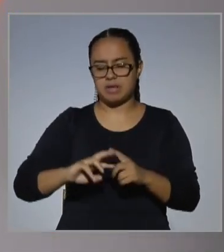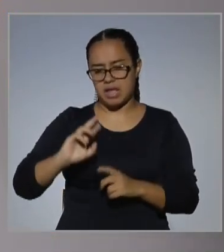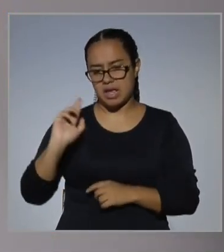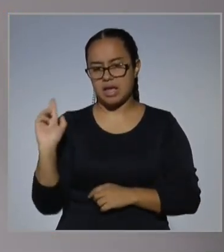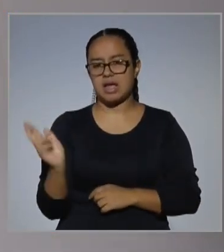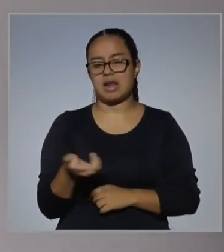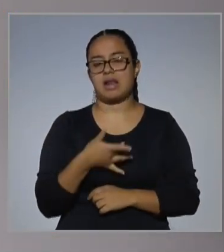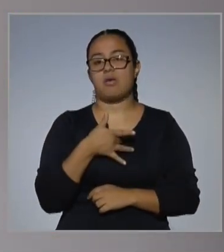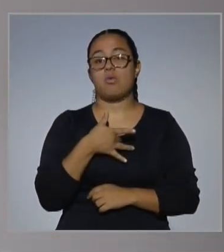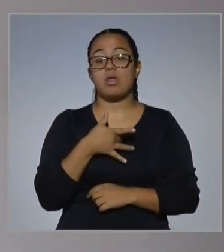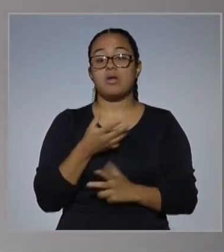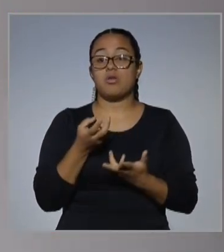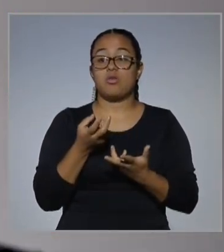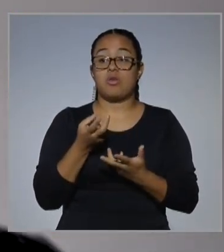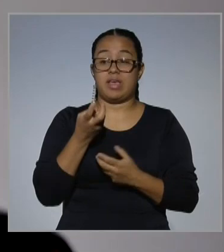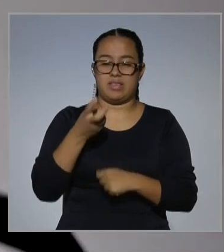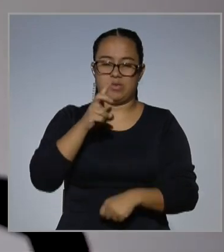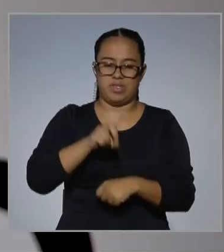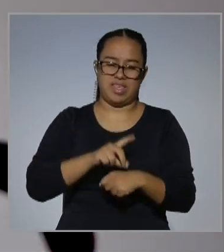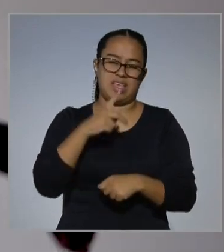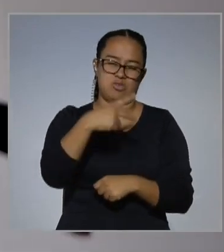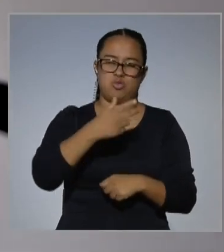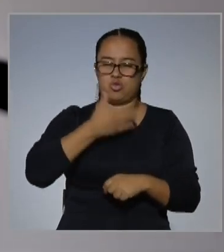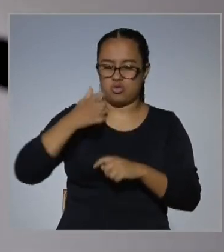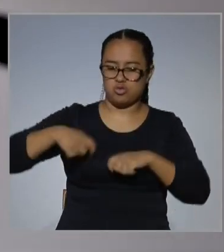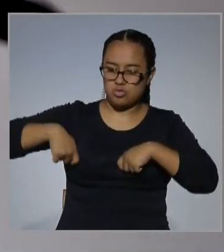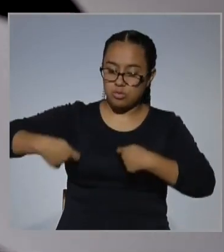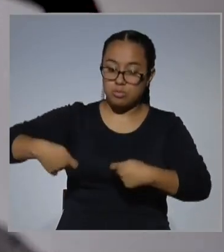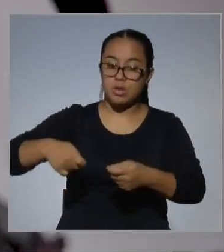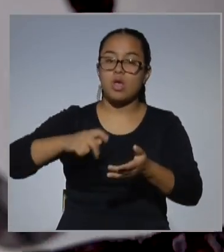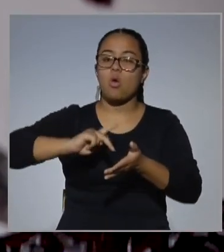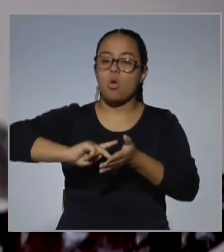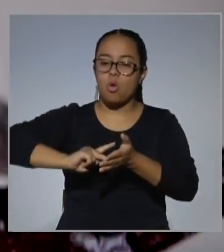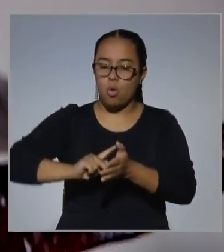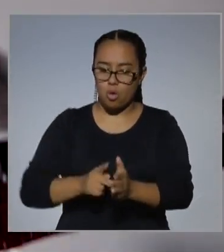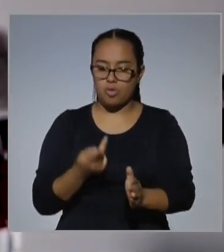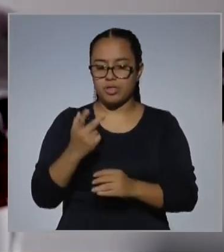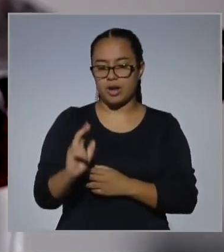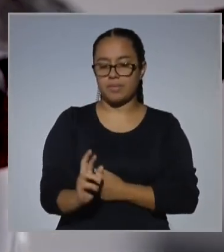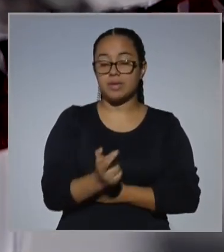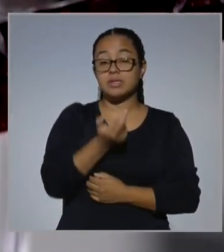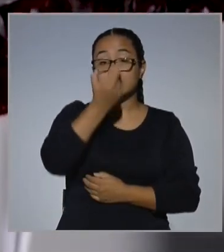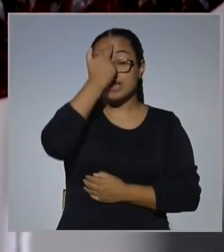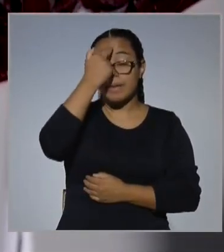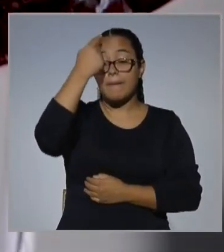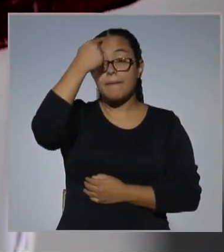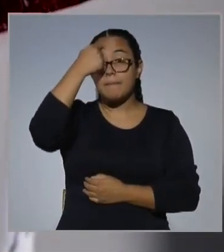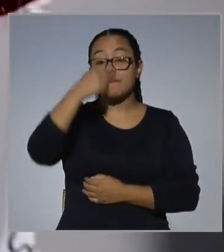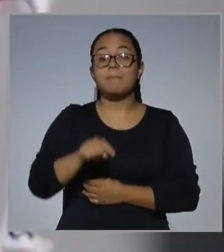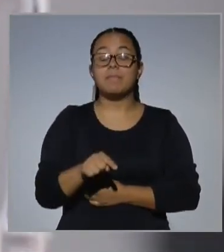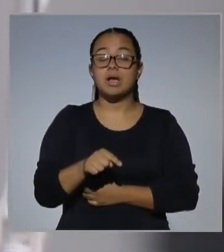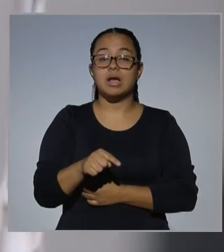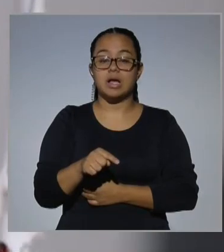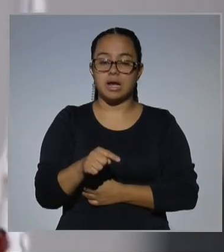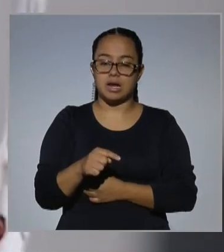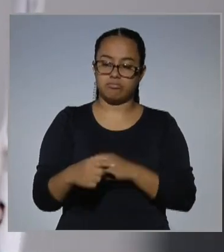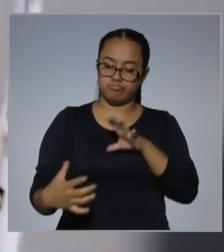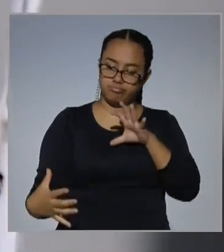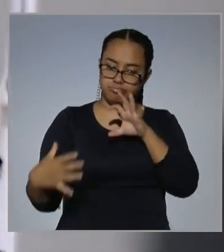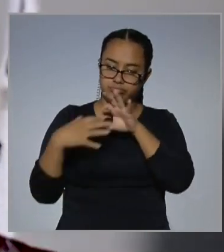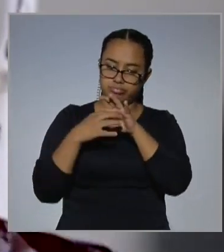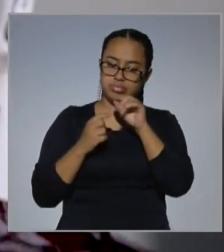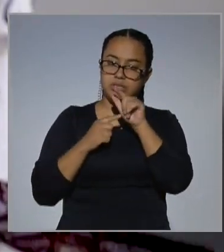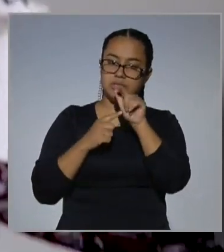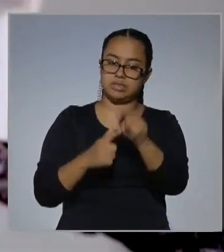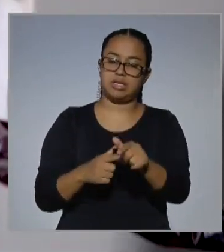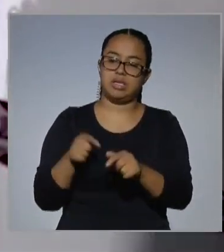tradición cristiana, entonces se retoman nuevamente para retomar y restablecer estos vínculos